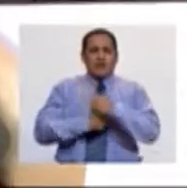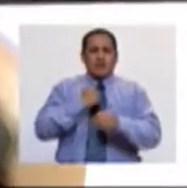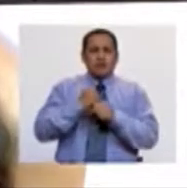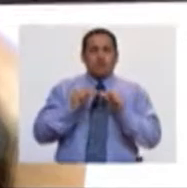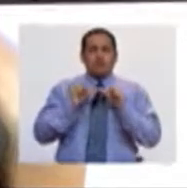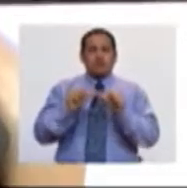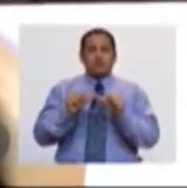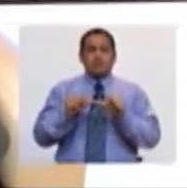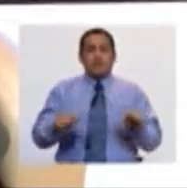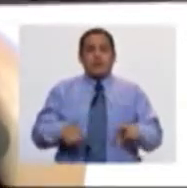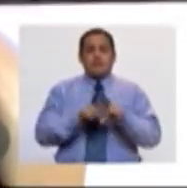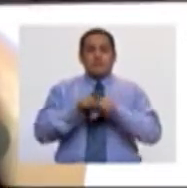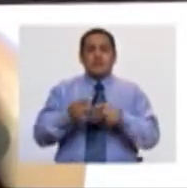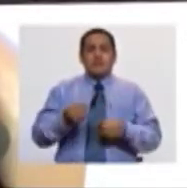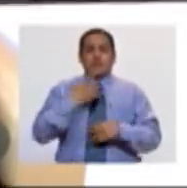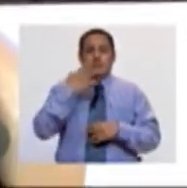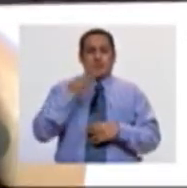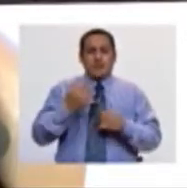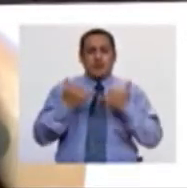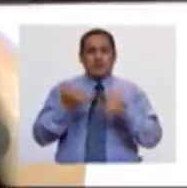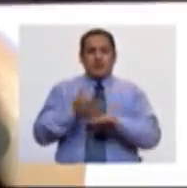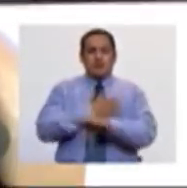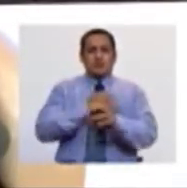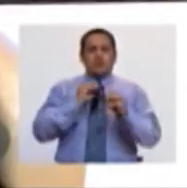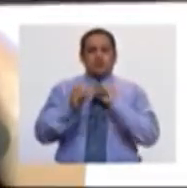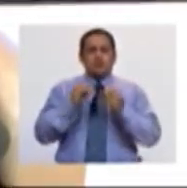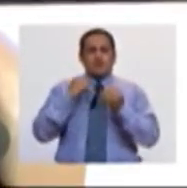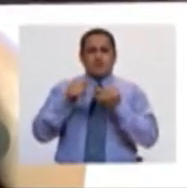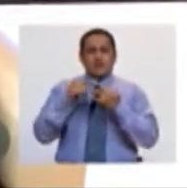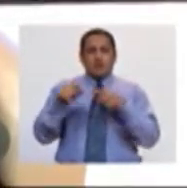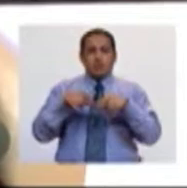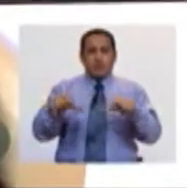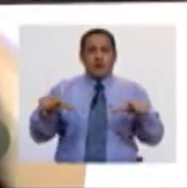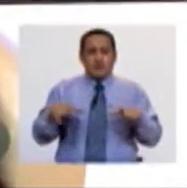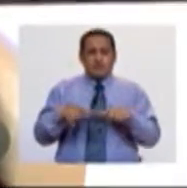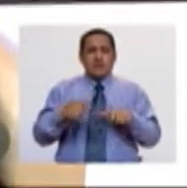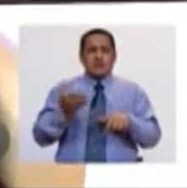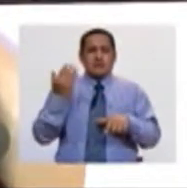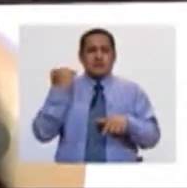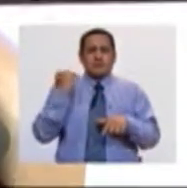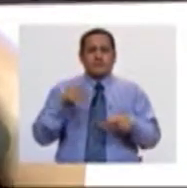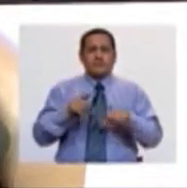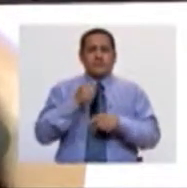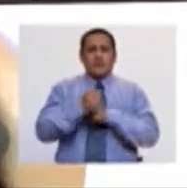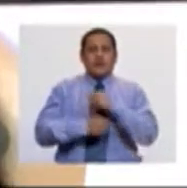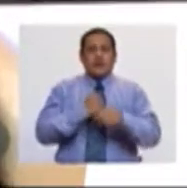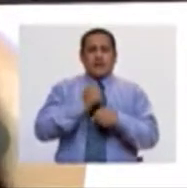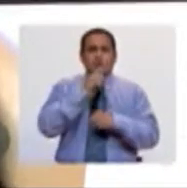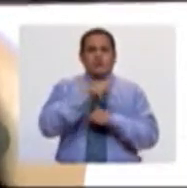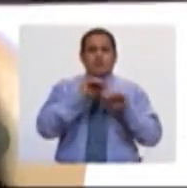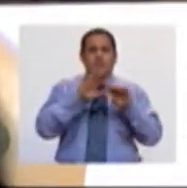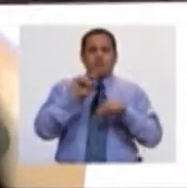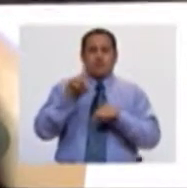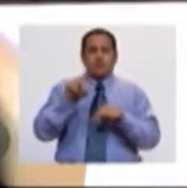manera constante. Y valgan verdades, ha sido solución en muchas oportunidades. Así. En el año 41,